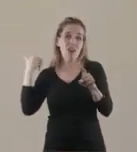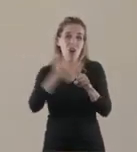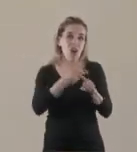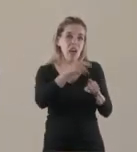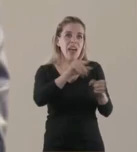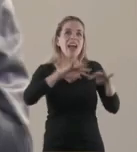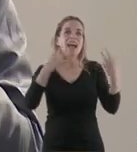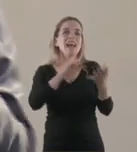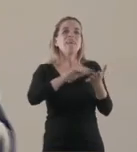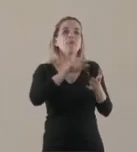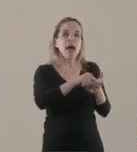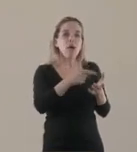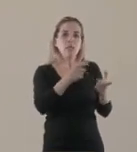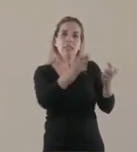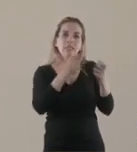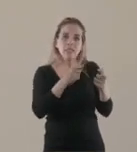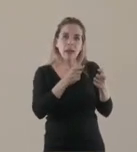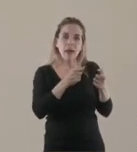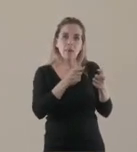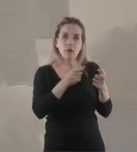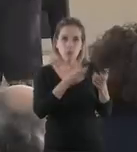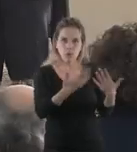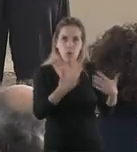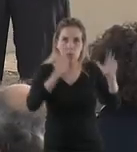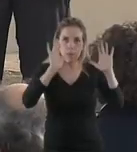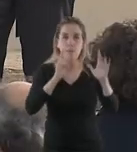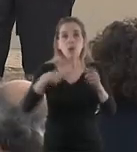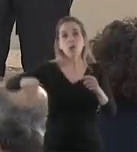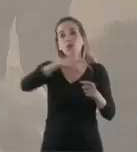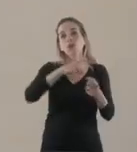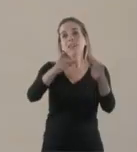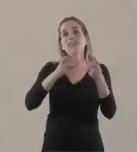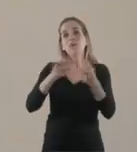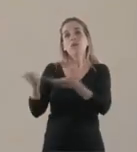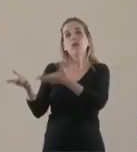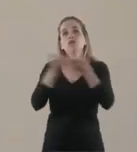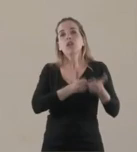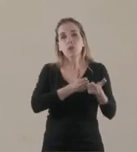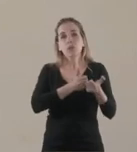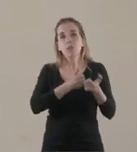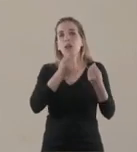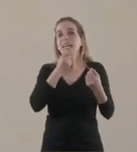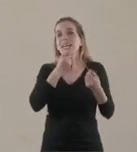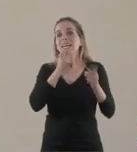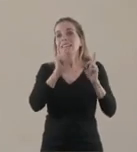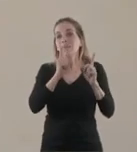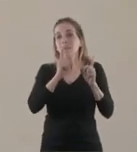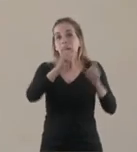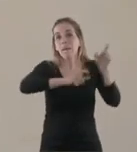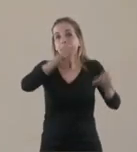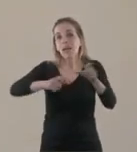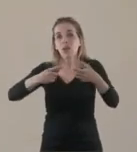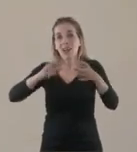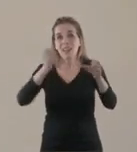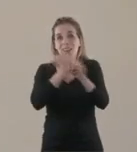pero necesitamos que nos ayuden porque no podemos avanzar cuando los que están enfrente en lugar de